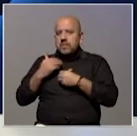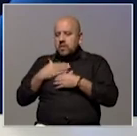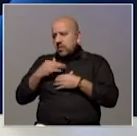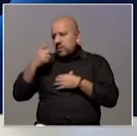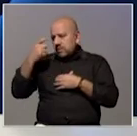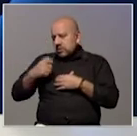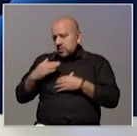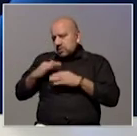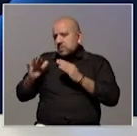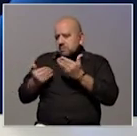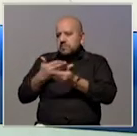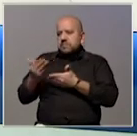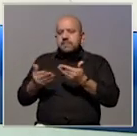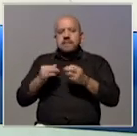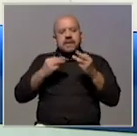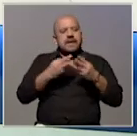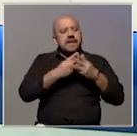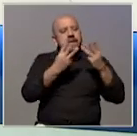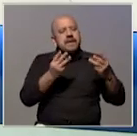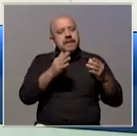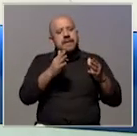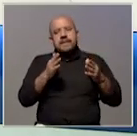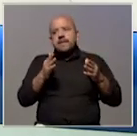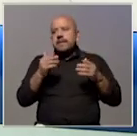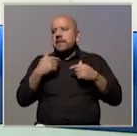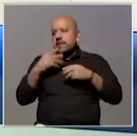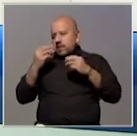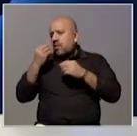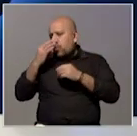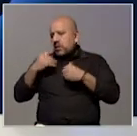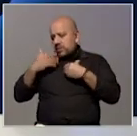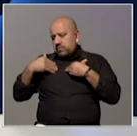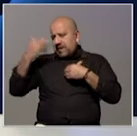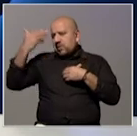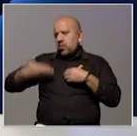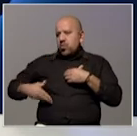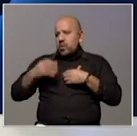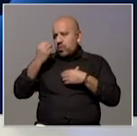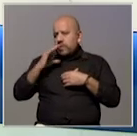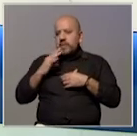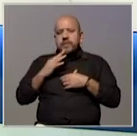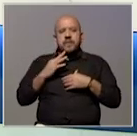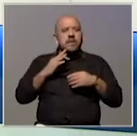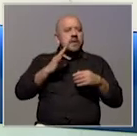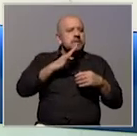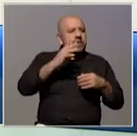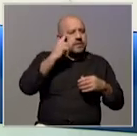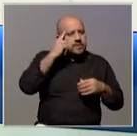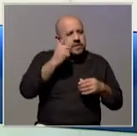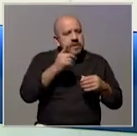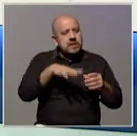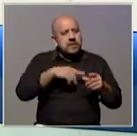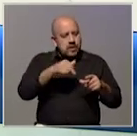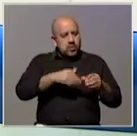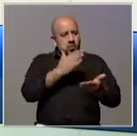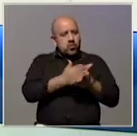relaciona en general más allá de tu rol es buena en general a eso iba sí sí hay que porque también este es el último